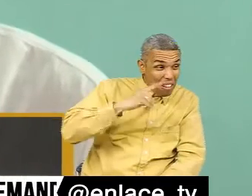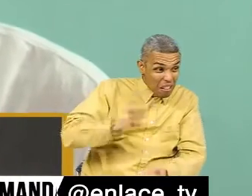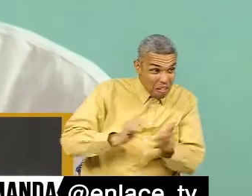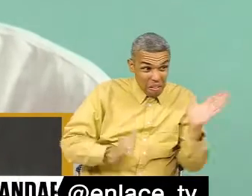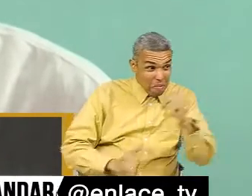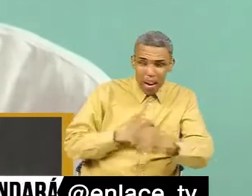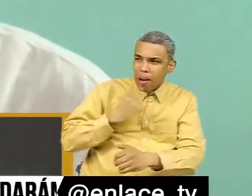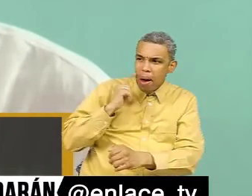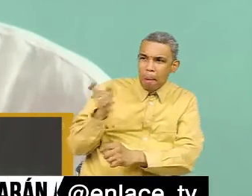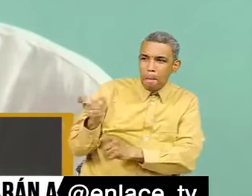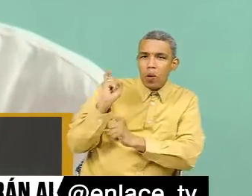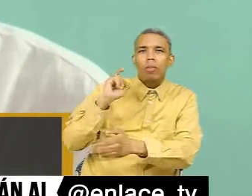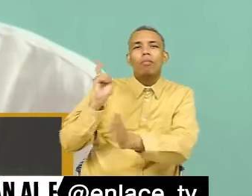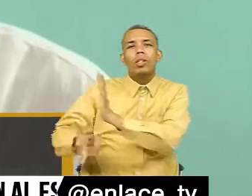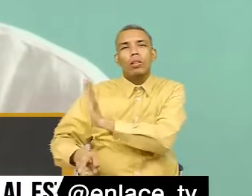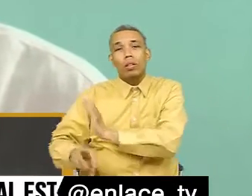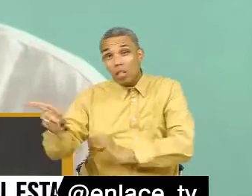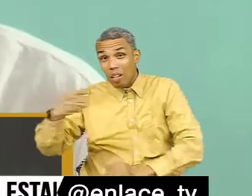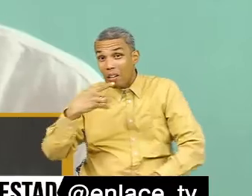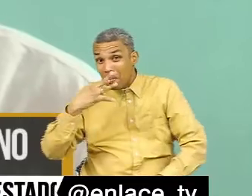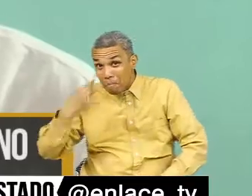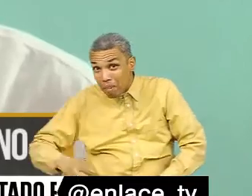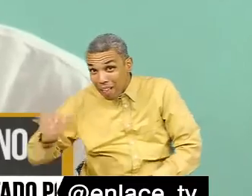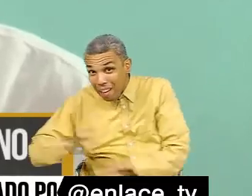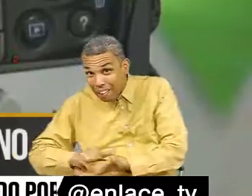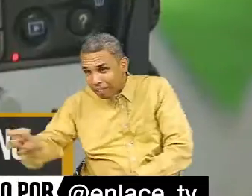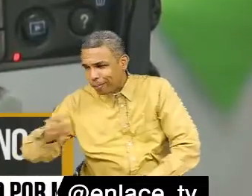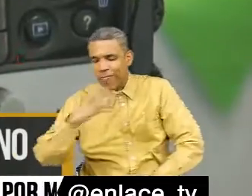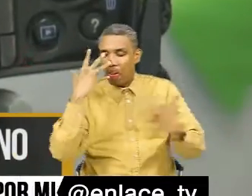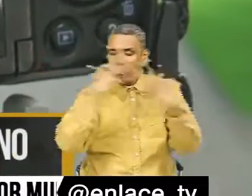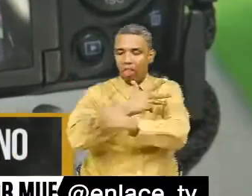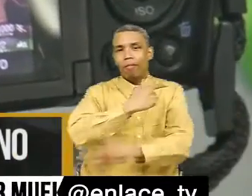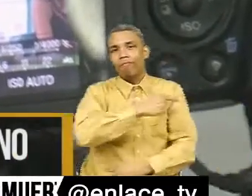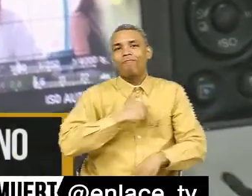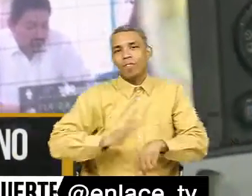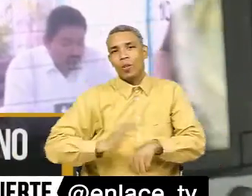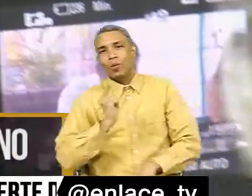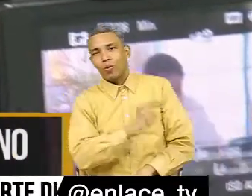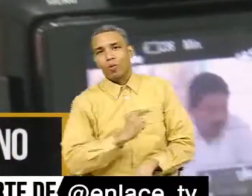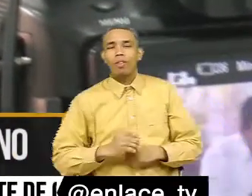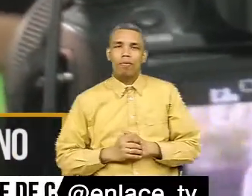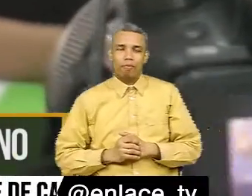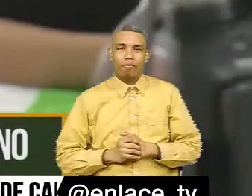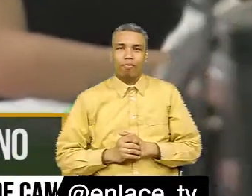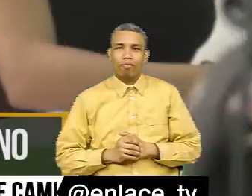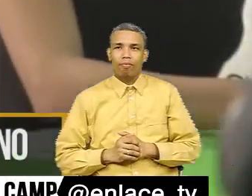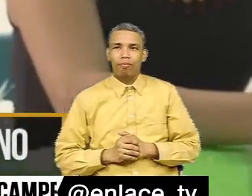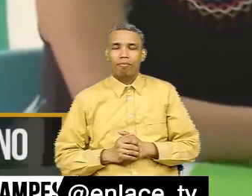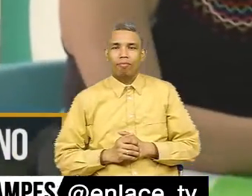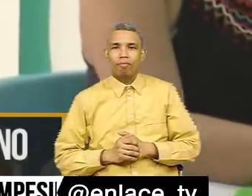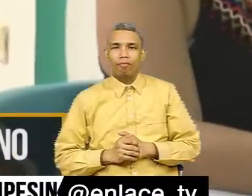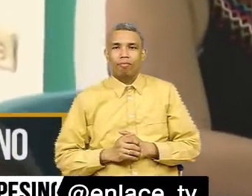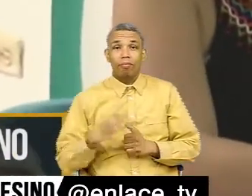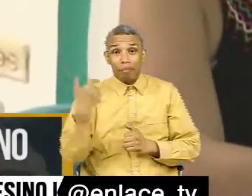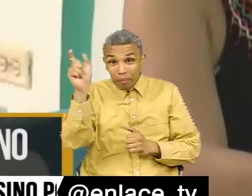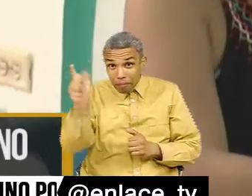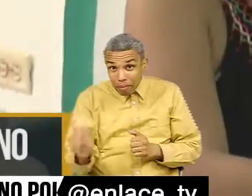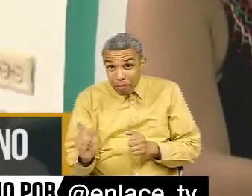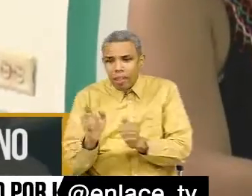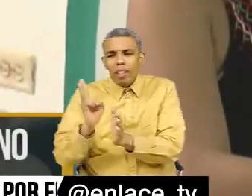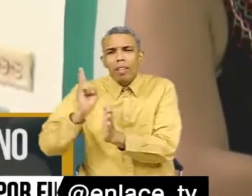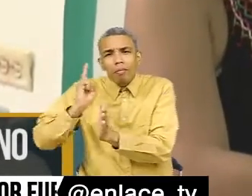actor en persecución y no contra la población civil. Con el reconocimiento de los agentes del Estado en esta muerte, Credos asegura que